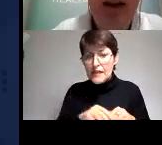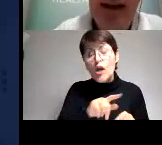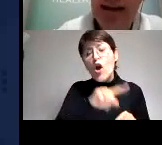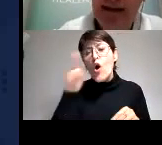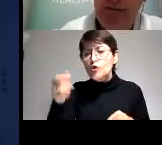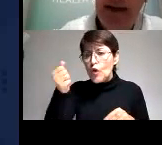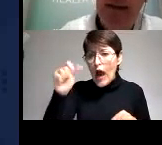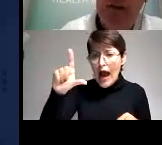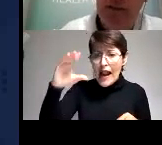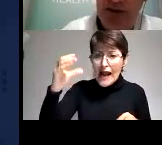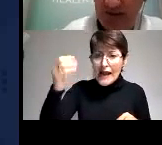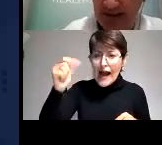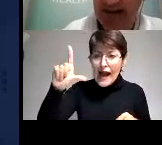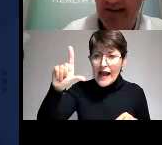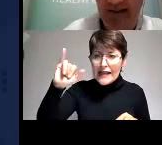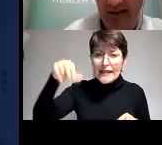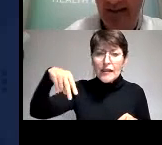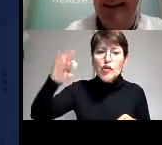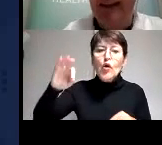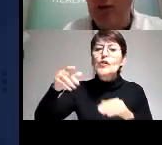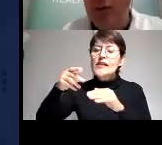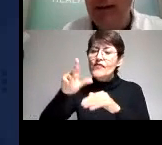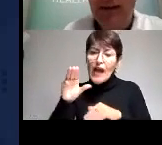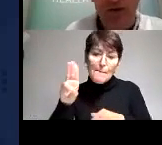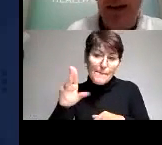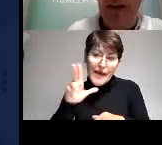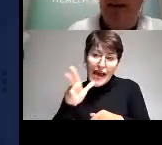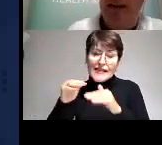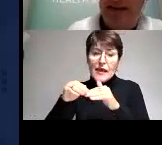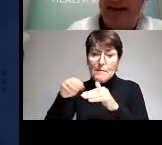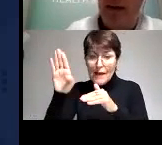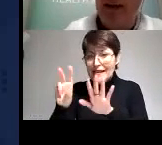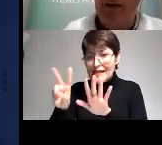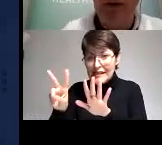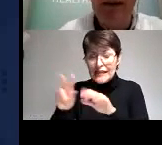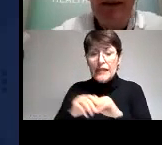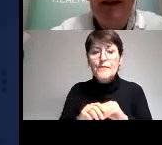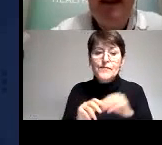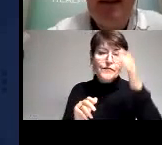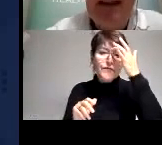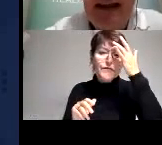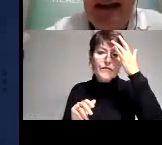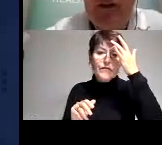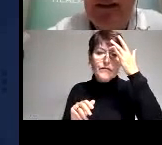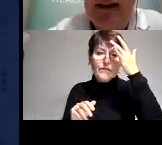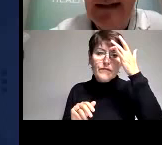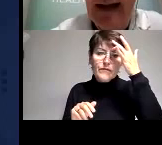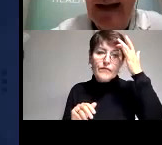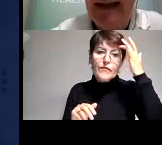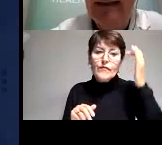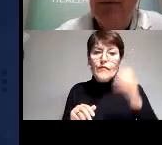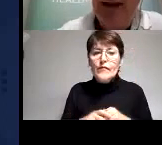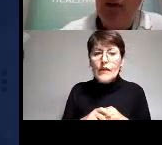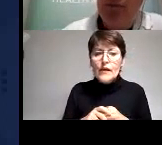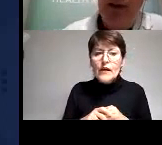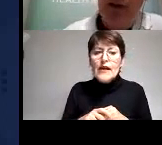alcalino es aquel que tiene un pH superior a 7, es decir, entre 7 y 14. Recordad que el pH va entre 0 y 14. Sería la sustancia alcalina aquella